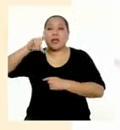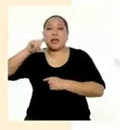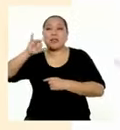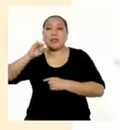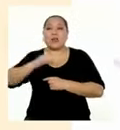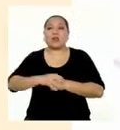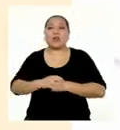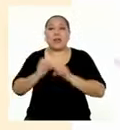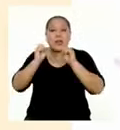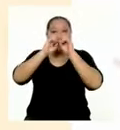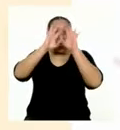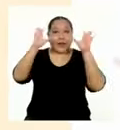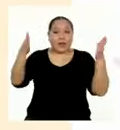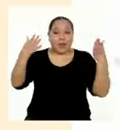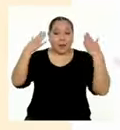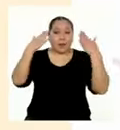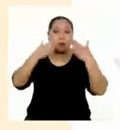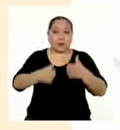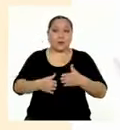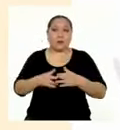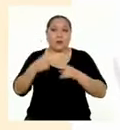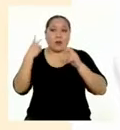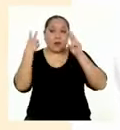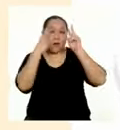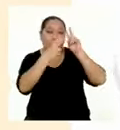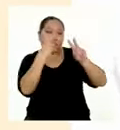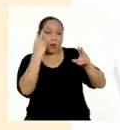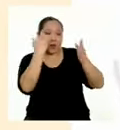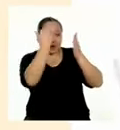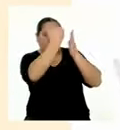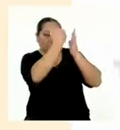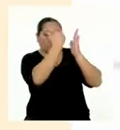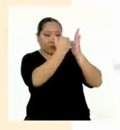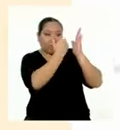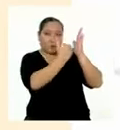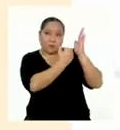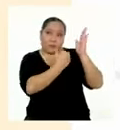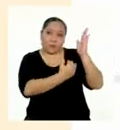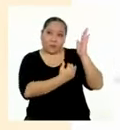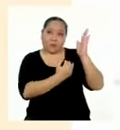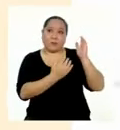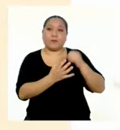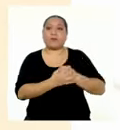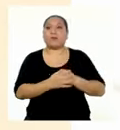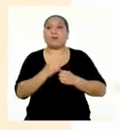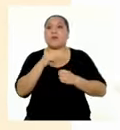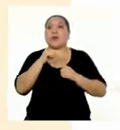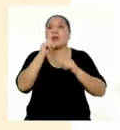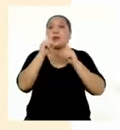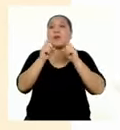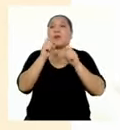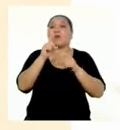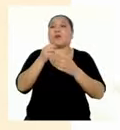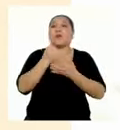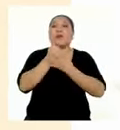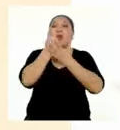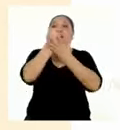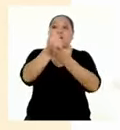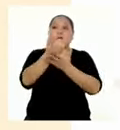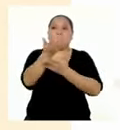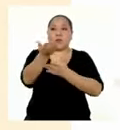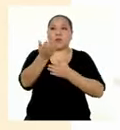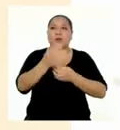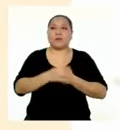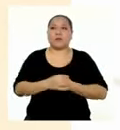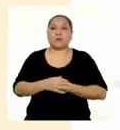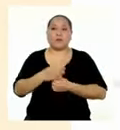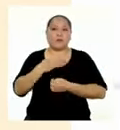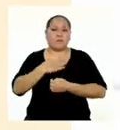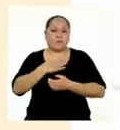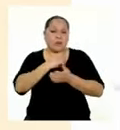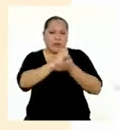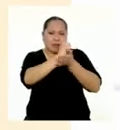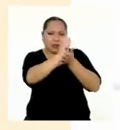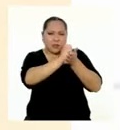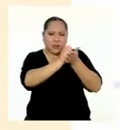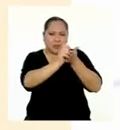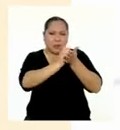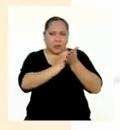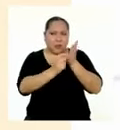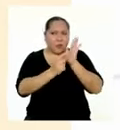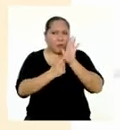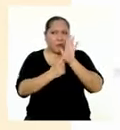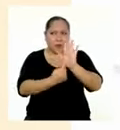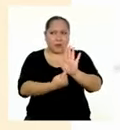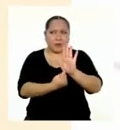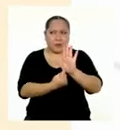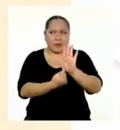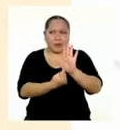precisión. Para poder revisar nuestro texto, teniendo en cuenta todo este criterio, las preguntas que nos ayudarán son: ¿mi texto no